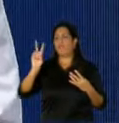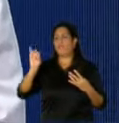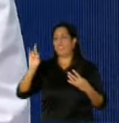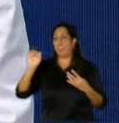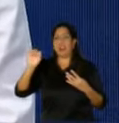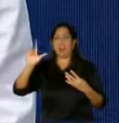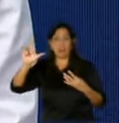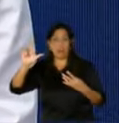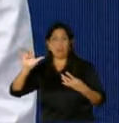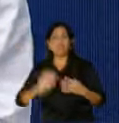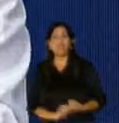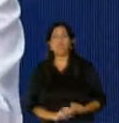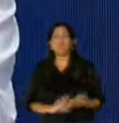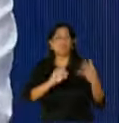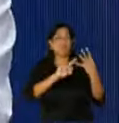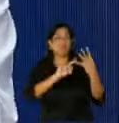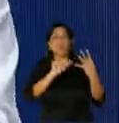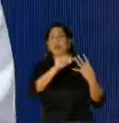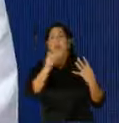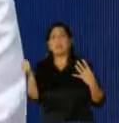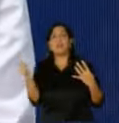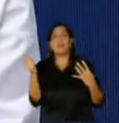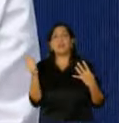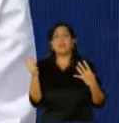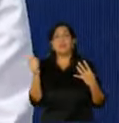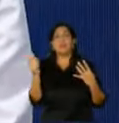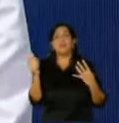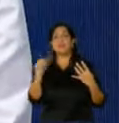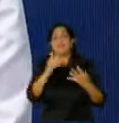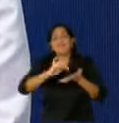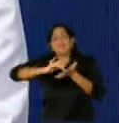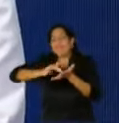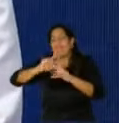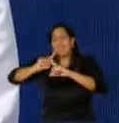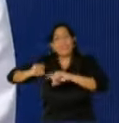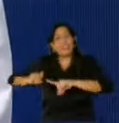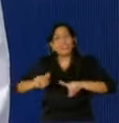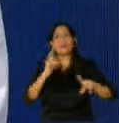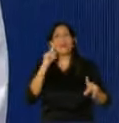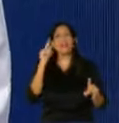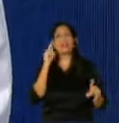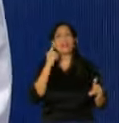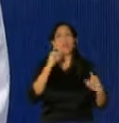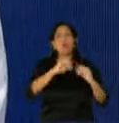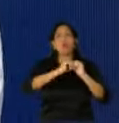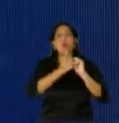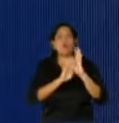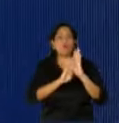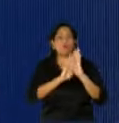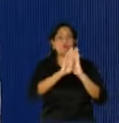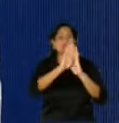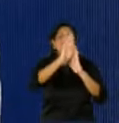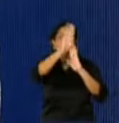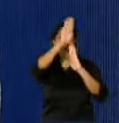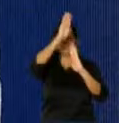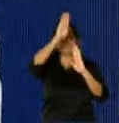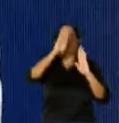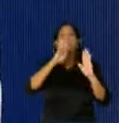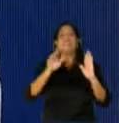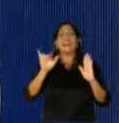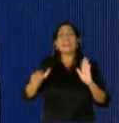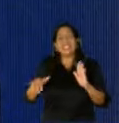esteroides para aguantar la cascada. Esto es ya cuando el paciente está más enfermo. Para aguantar la cascada de la citoquina, porque este virus